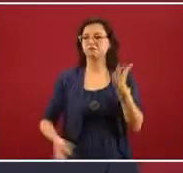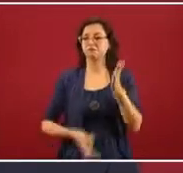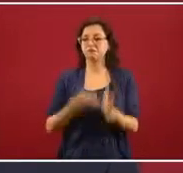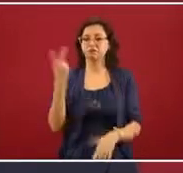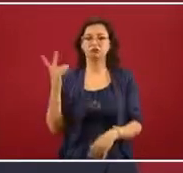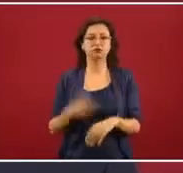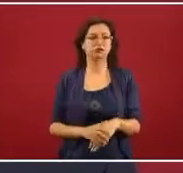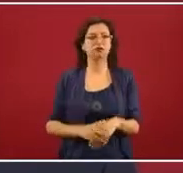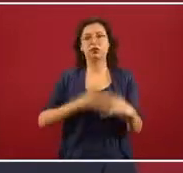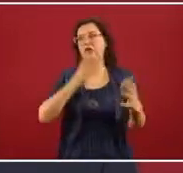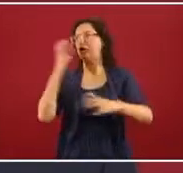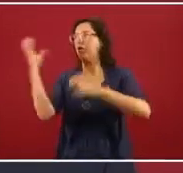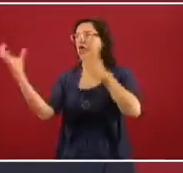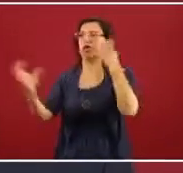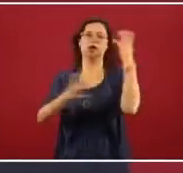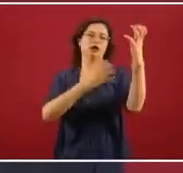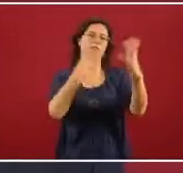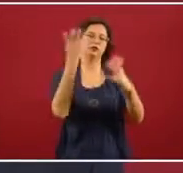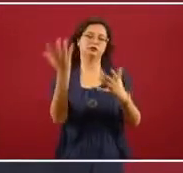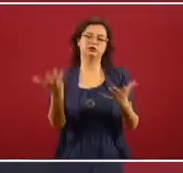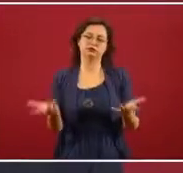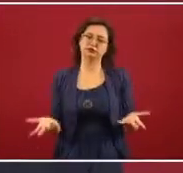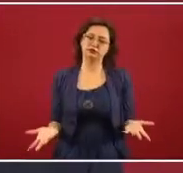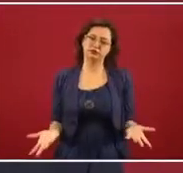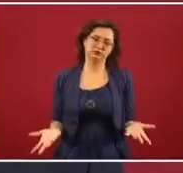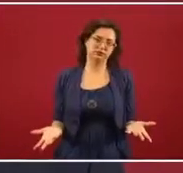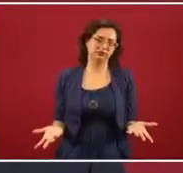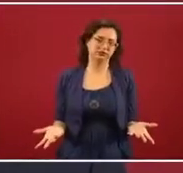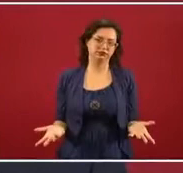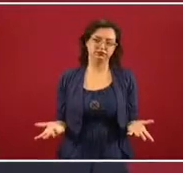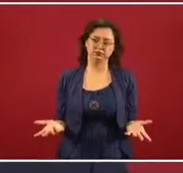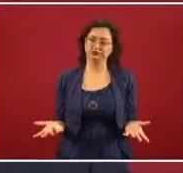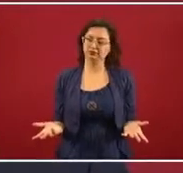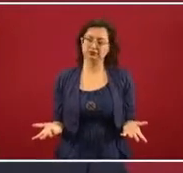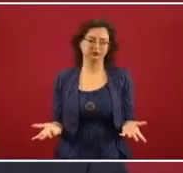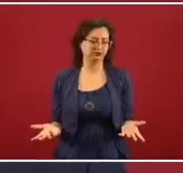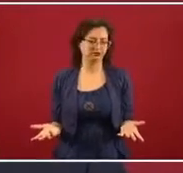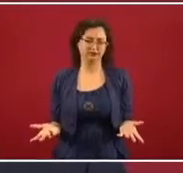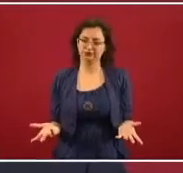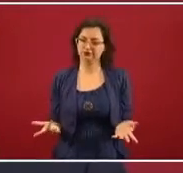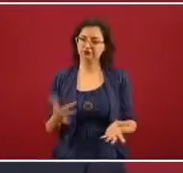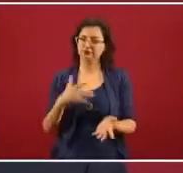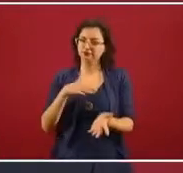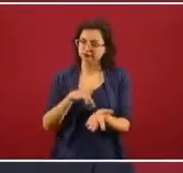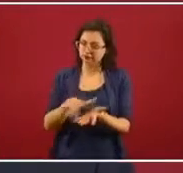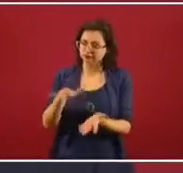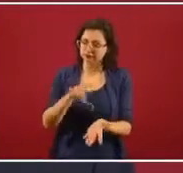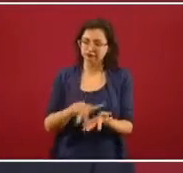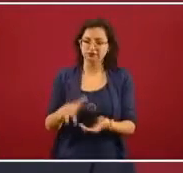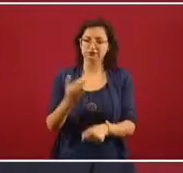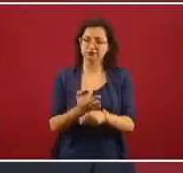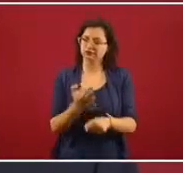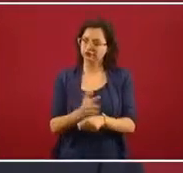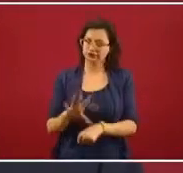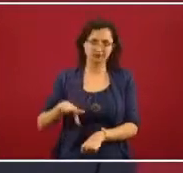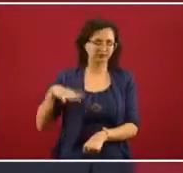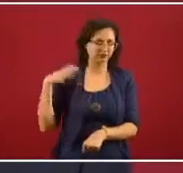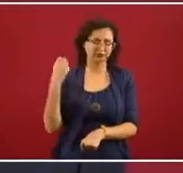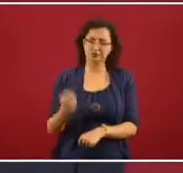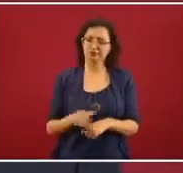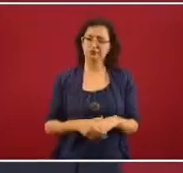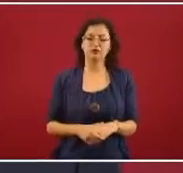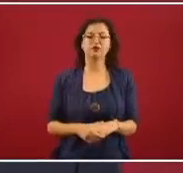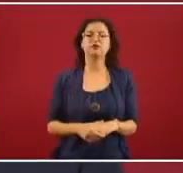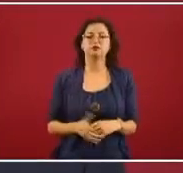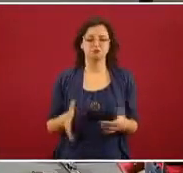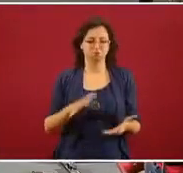que escandalizarnos, menos hay que escandalizar. Se ocupa solidaridad, no abuso, y la mayoría lo